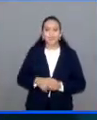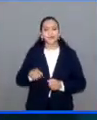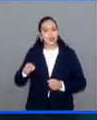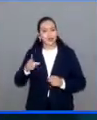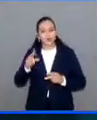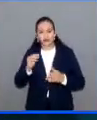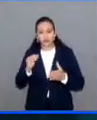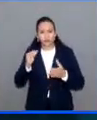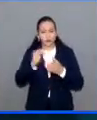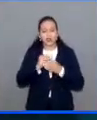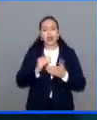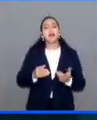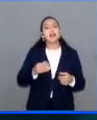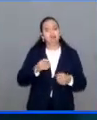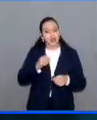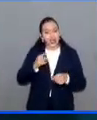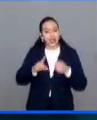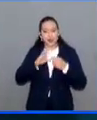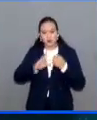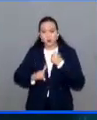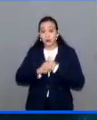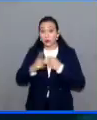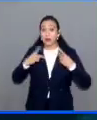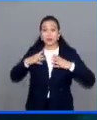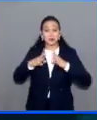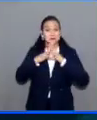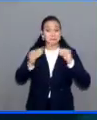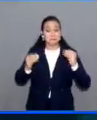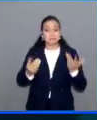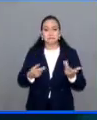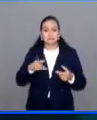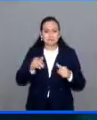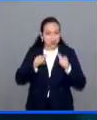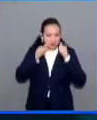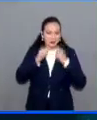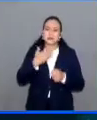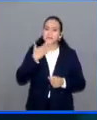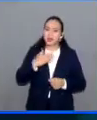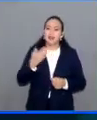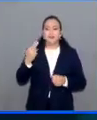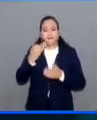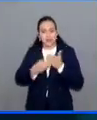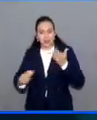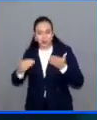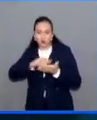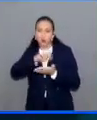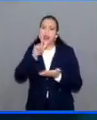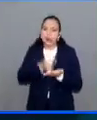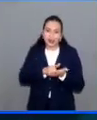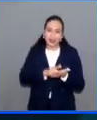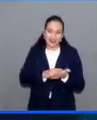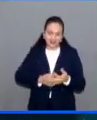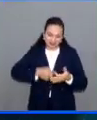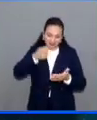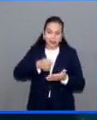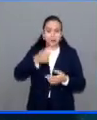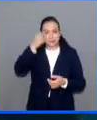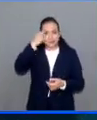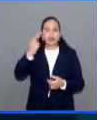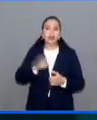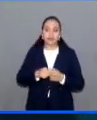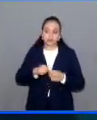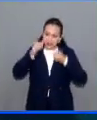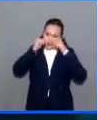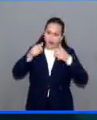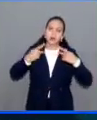la crisis de desaparecidos, al no armonizar la legislación local con el marco nacional en la materia, ni